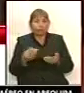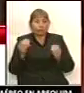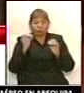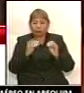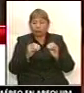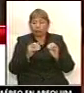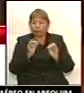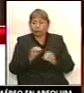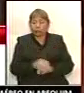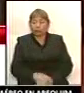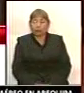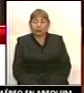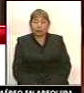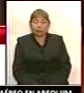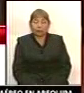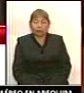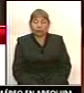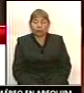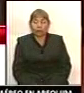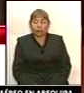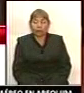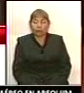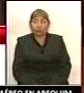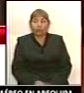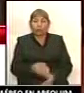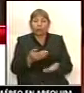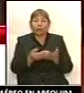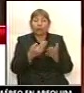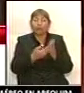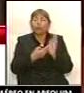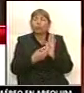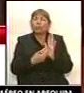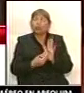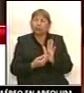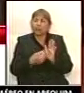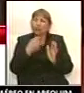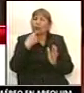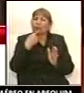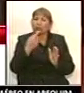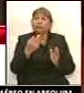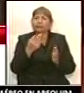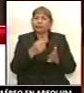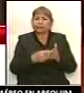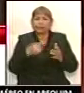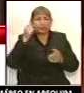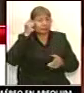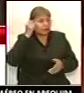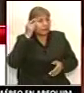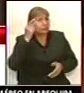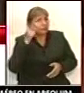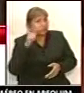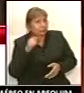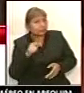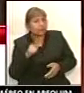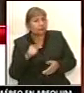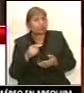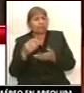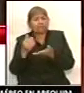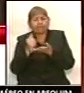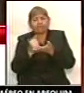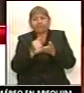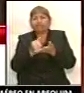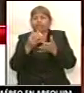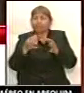en consideración. Y la propuesta, presidenta, iba en el sentido de garantizar que